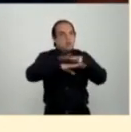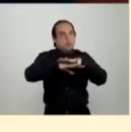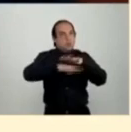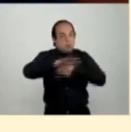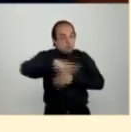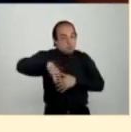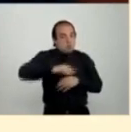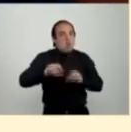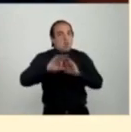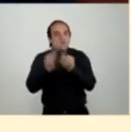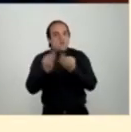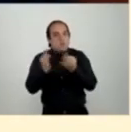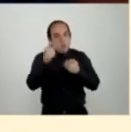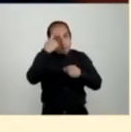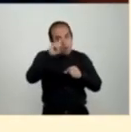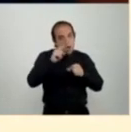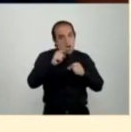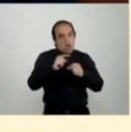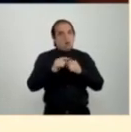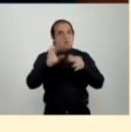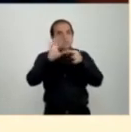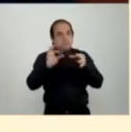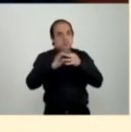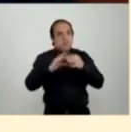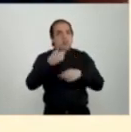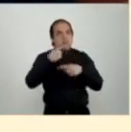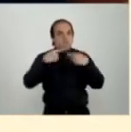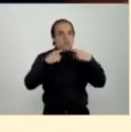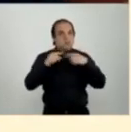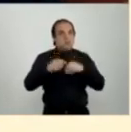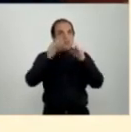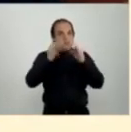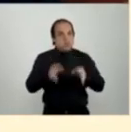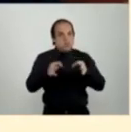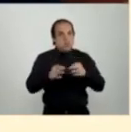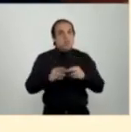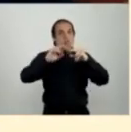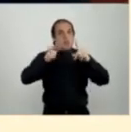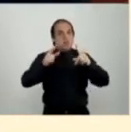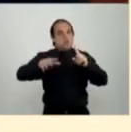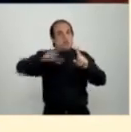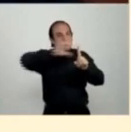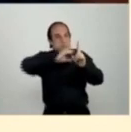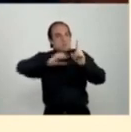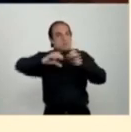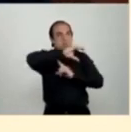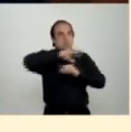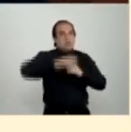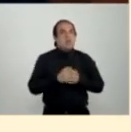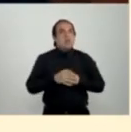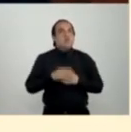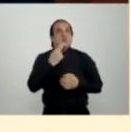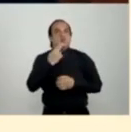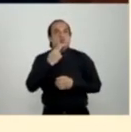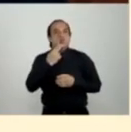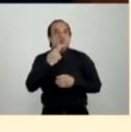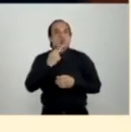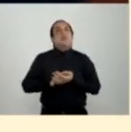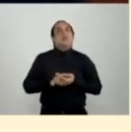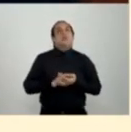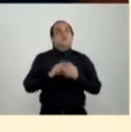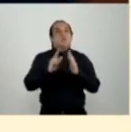quebrar y hacer resquebrajar el discurso oficial, lo vamos a romper desde la periferia a través de la novela negra. ¿no?